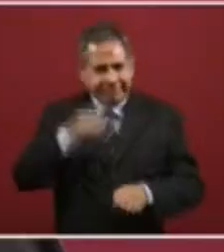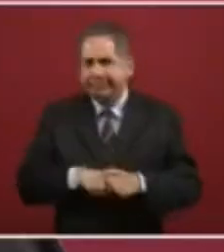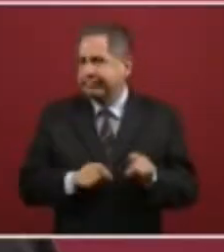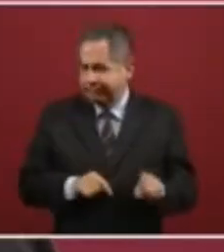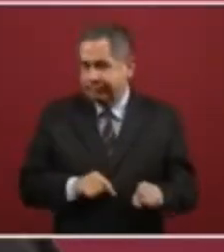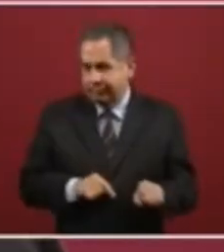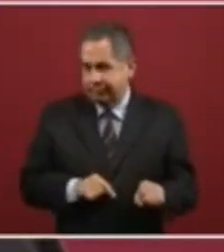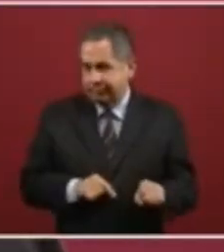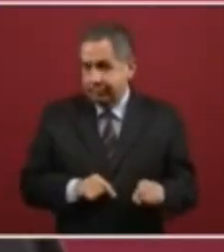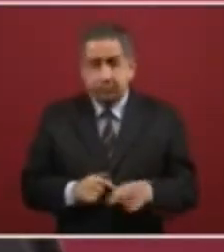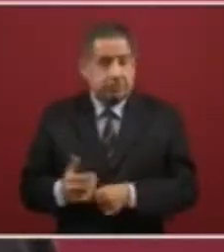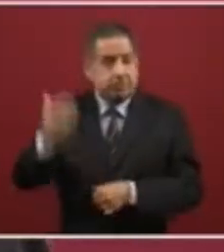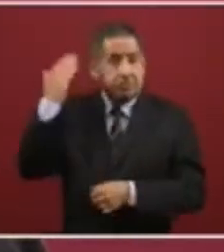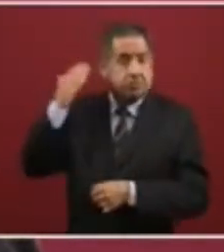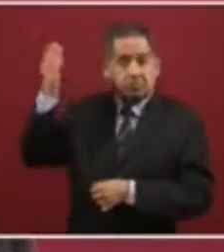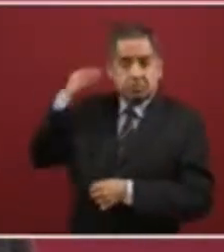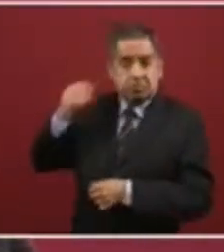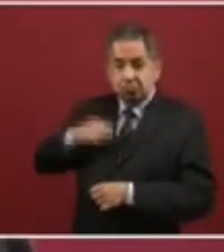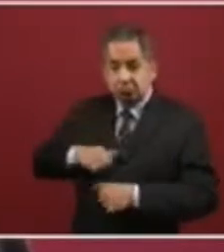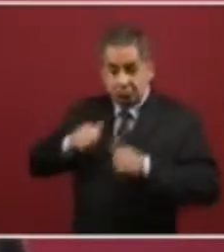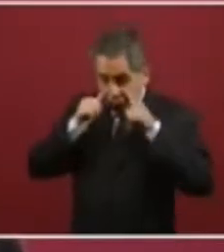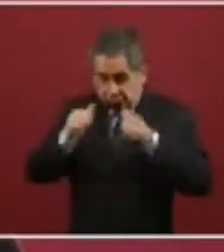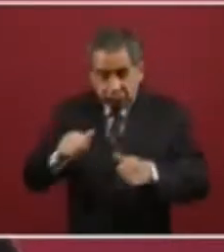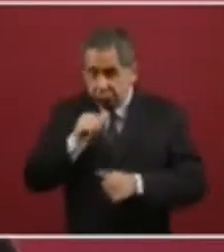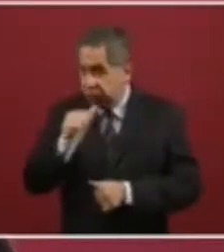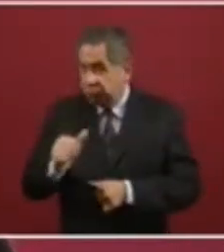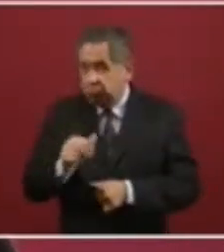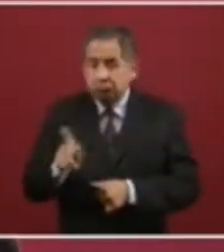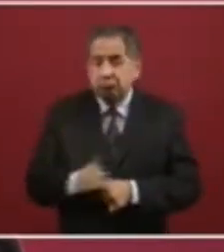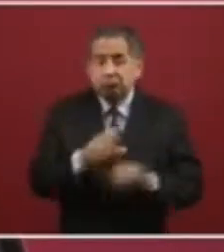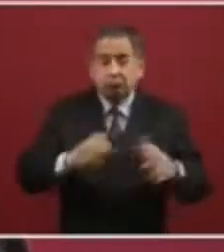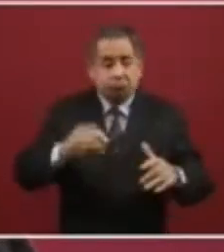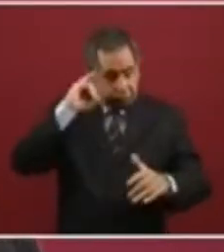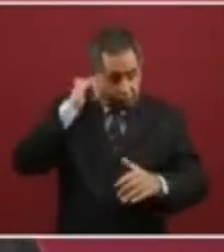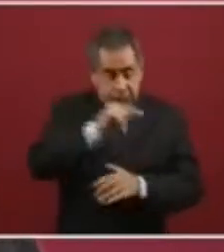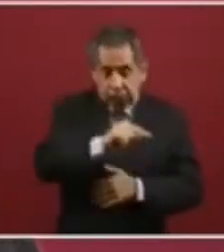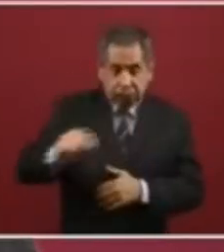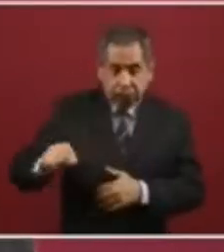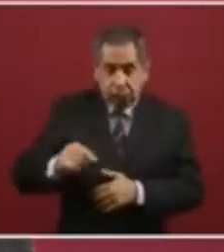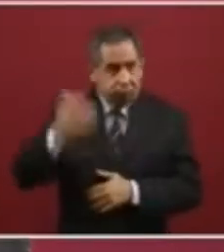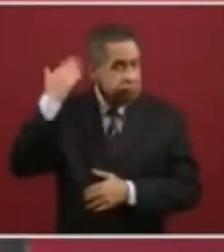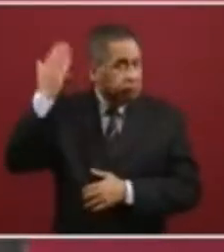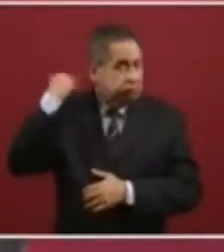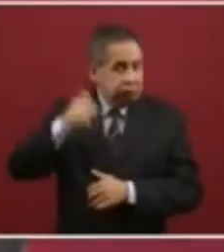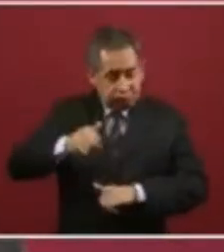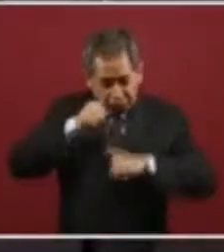y nunca los pueblos originarios,